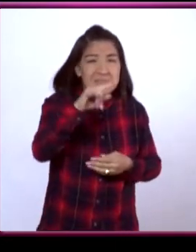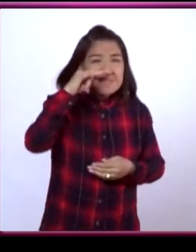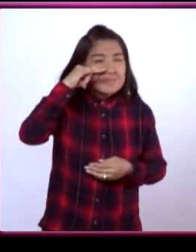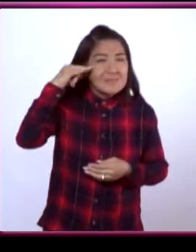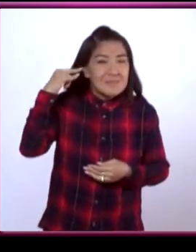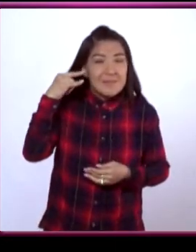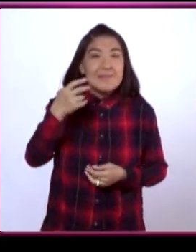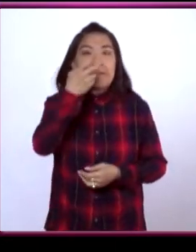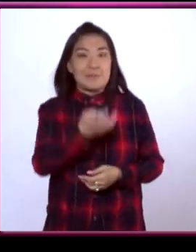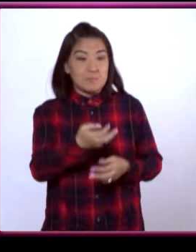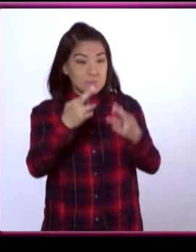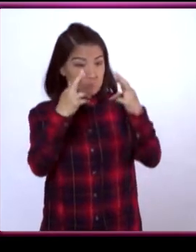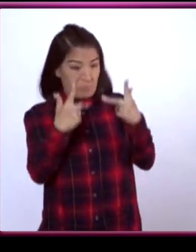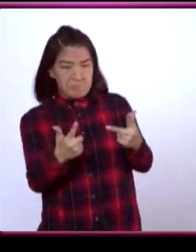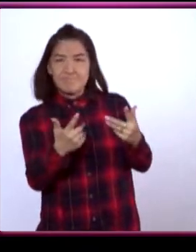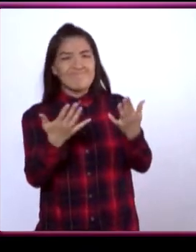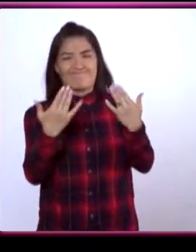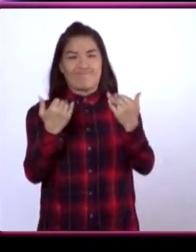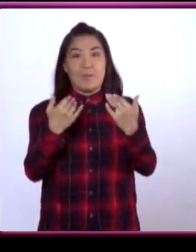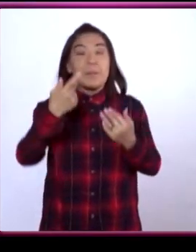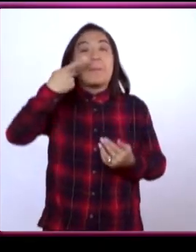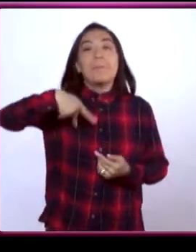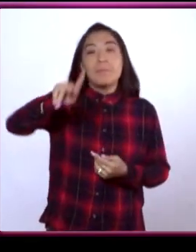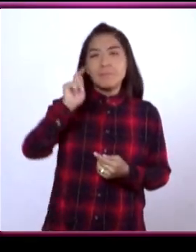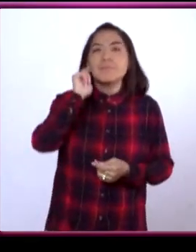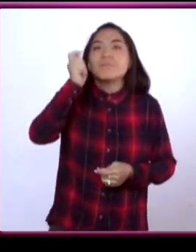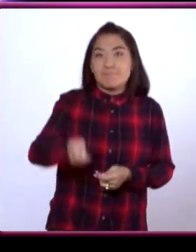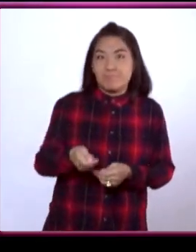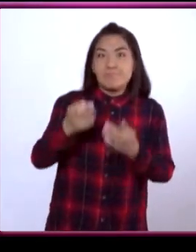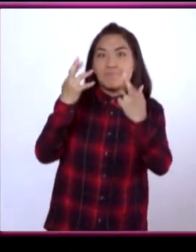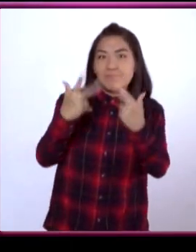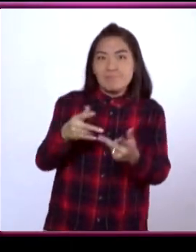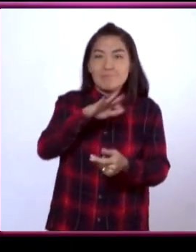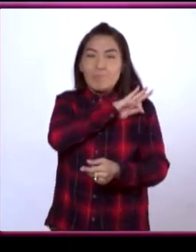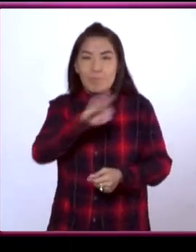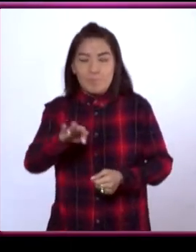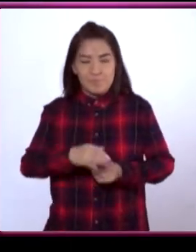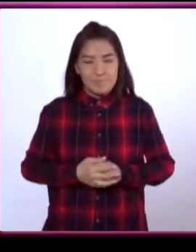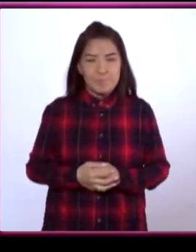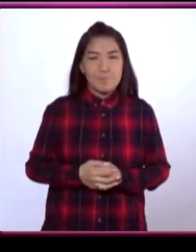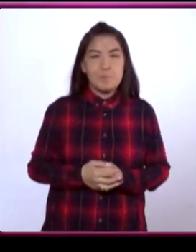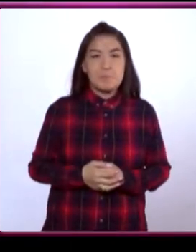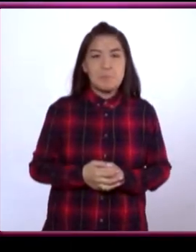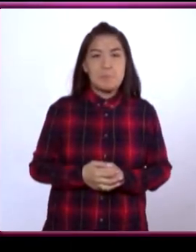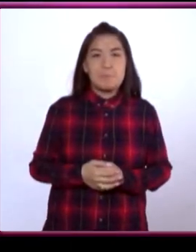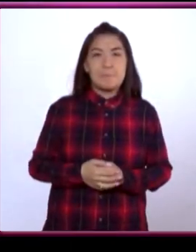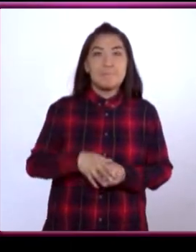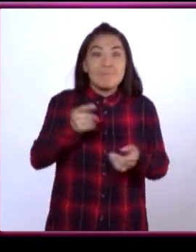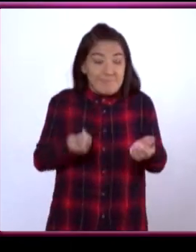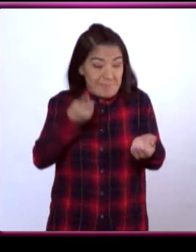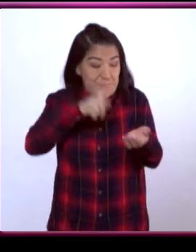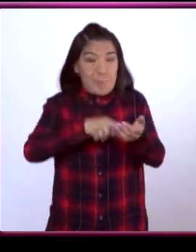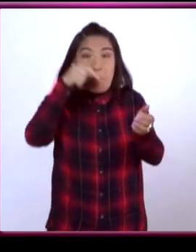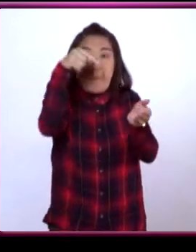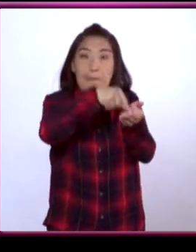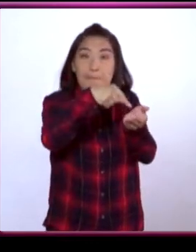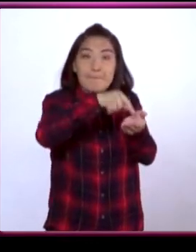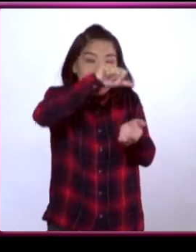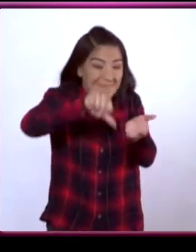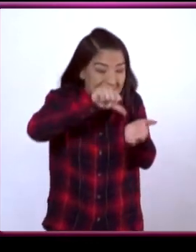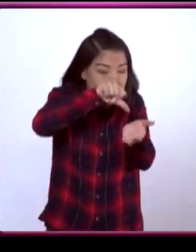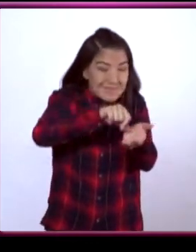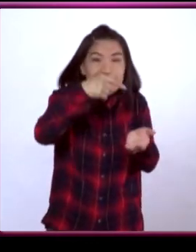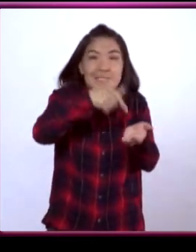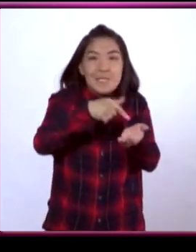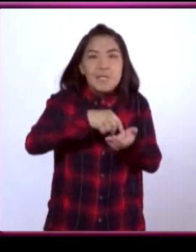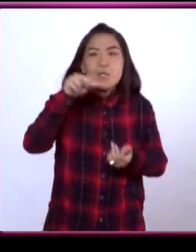se corresponde con romper algo. Pero lo que sí podemos romper, no el átomo en sí, es el núcleo.